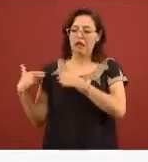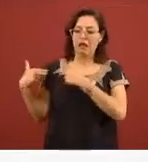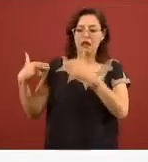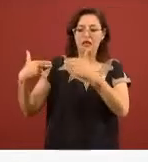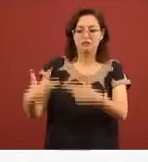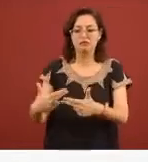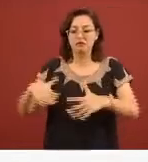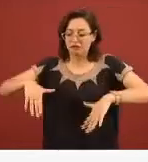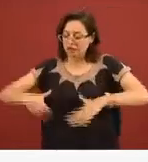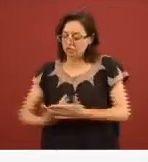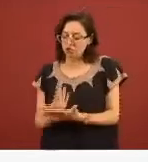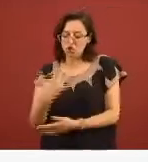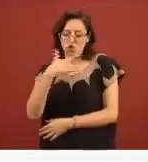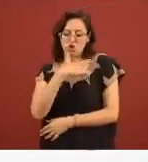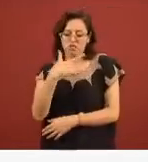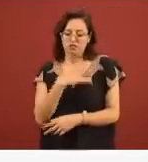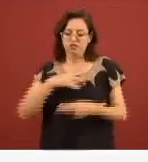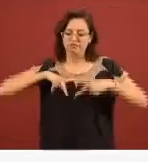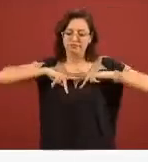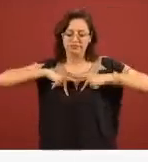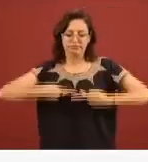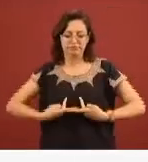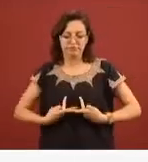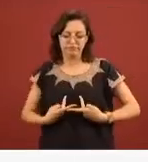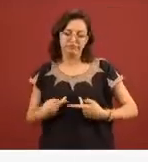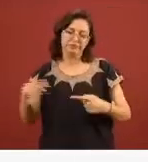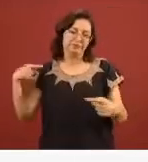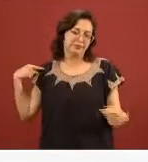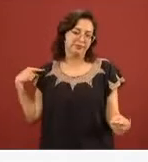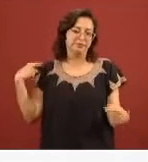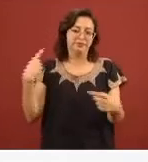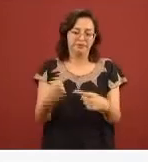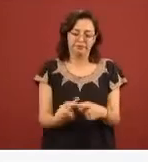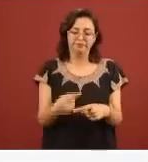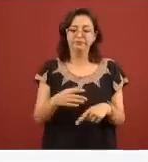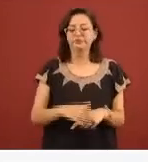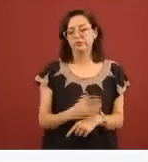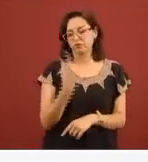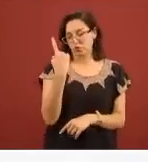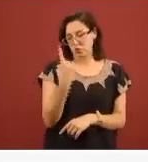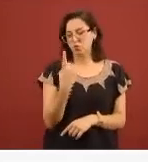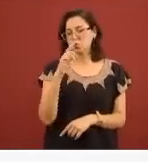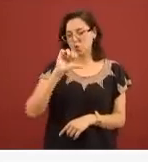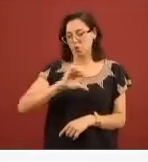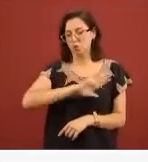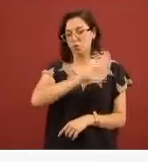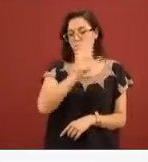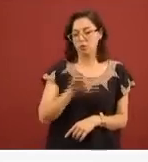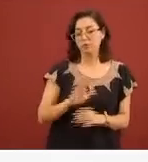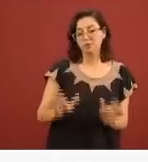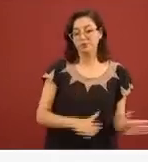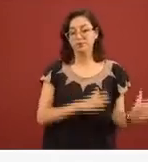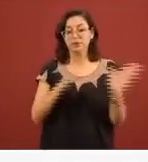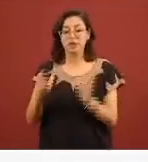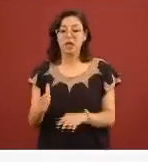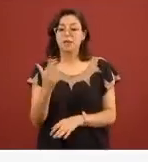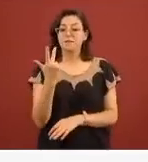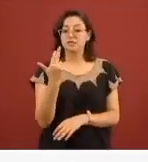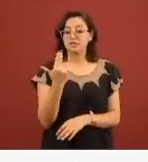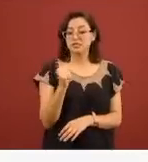tenía desde el nacimiento. 25 a 59 años, digamos que es donde